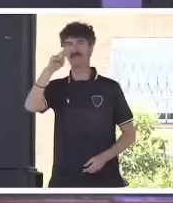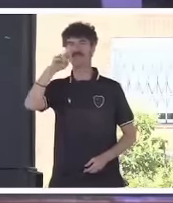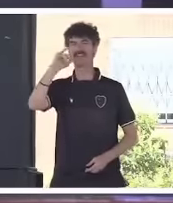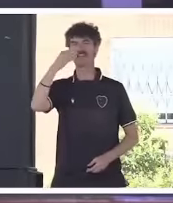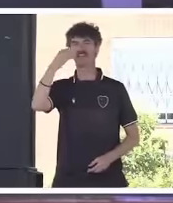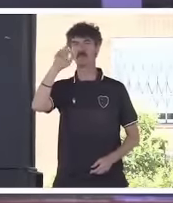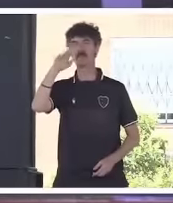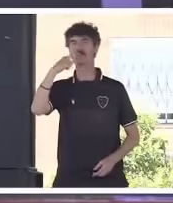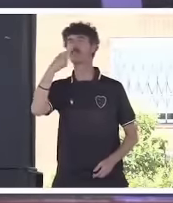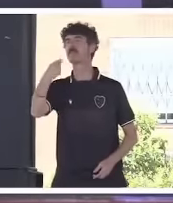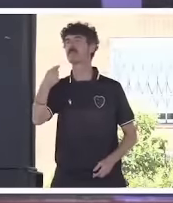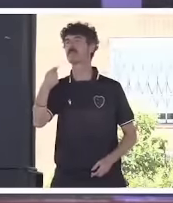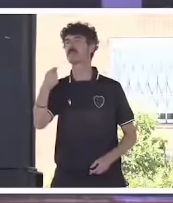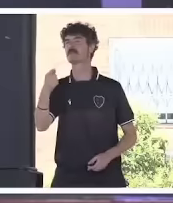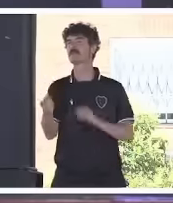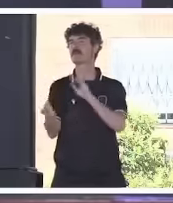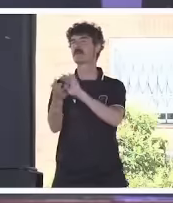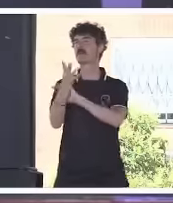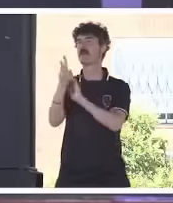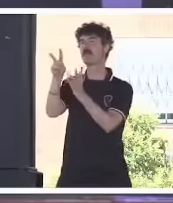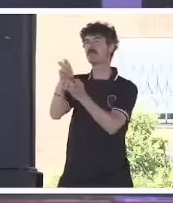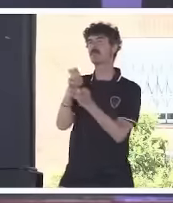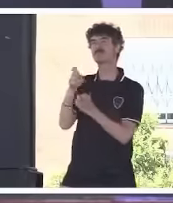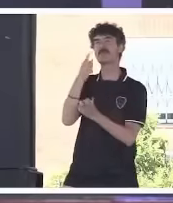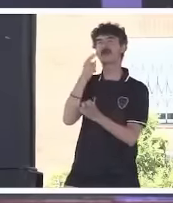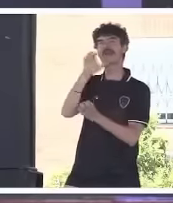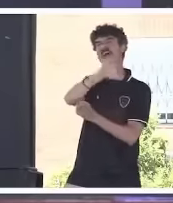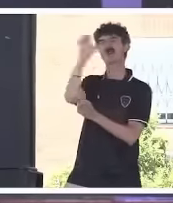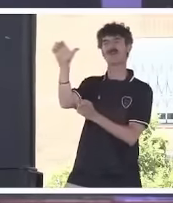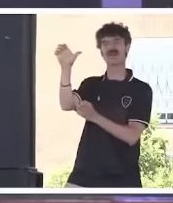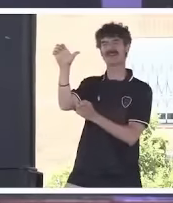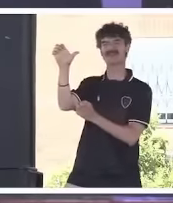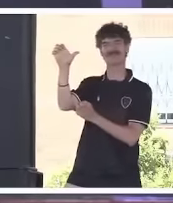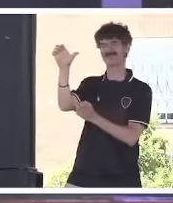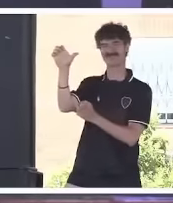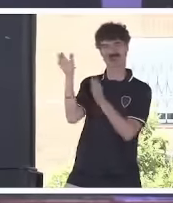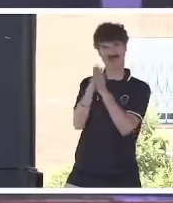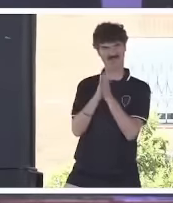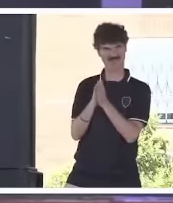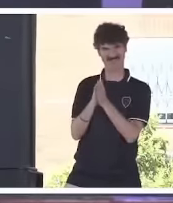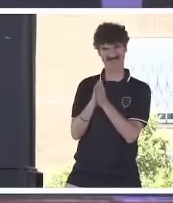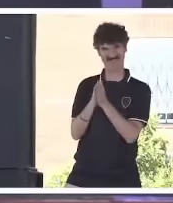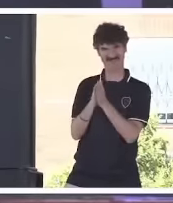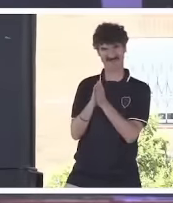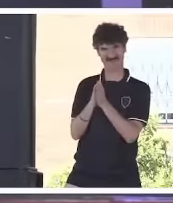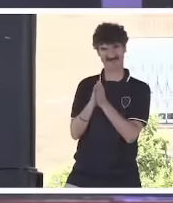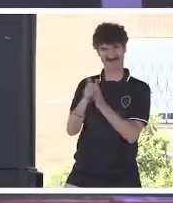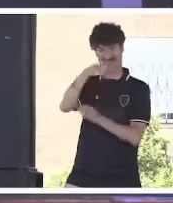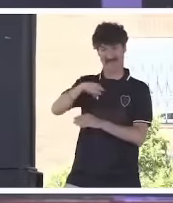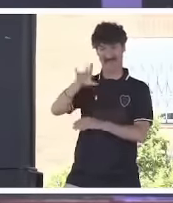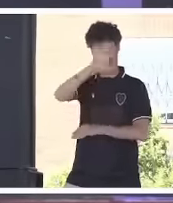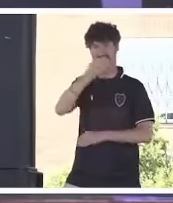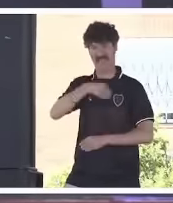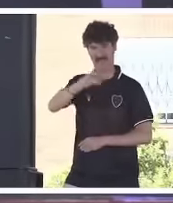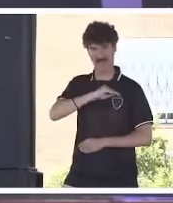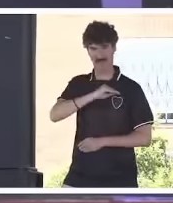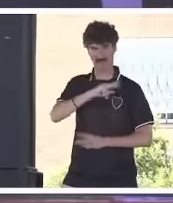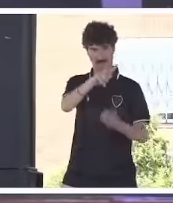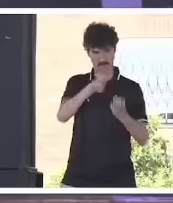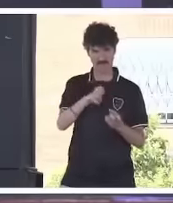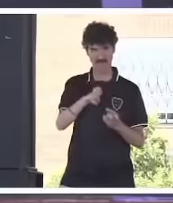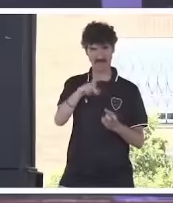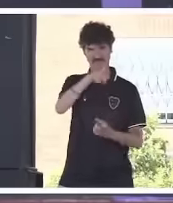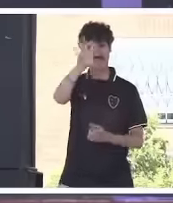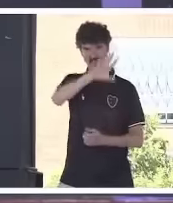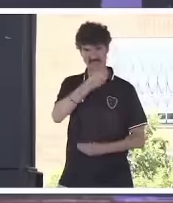Rivera, decir que hay que crear un impuesto a la banca en Europa, compañeros y compañeras. Pero que gobernáis España, compañeros y